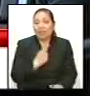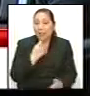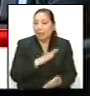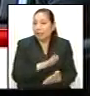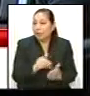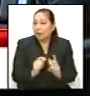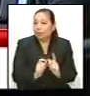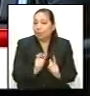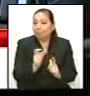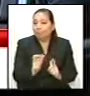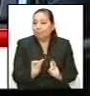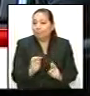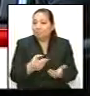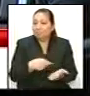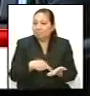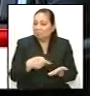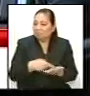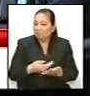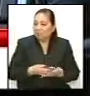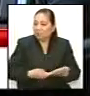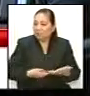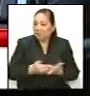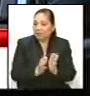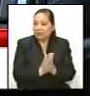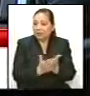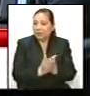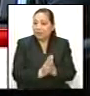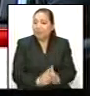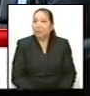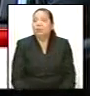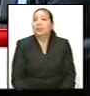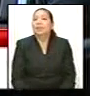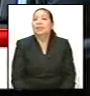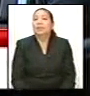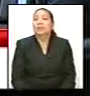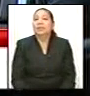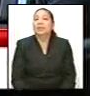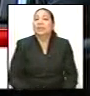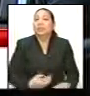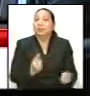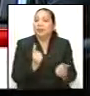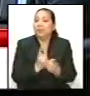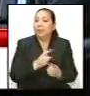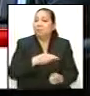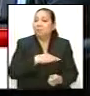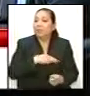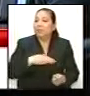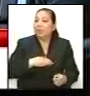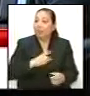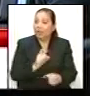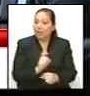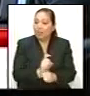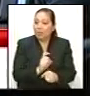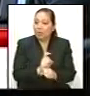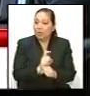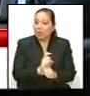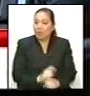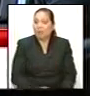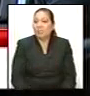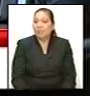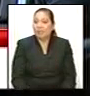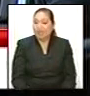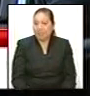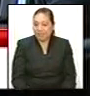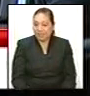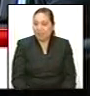congresistas, me envió parte de los libros. Recuerda que nosotros nos acercamos al Ministerio de Educación con usted. El ministro nos prometió